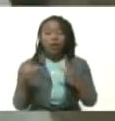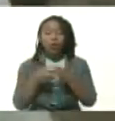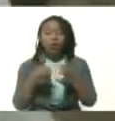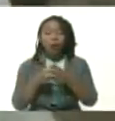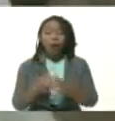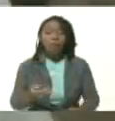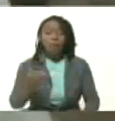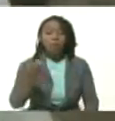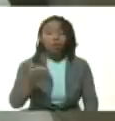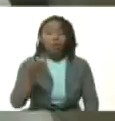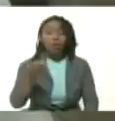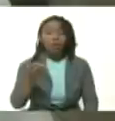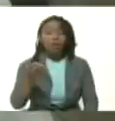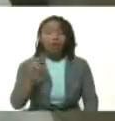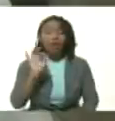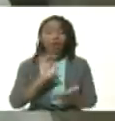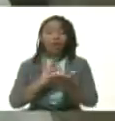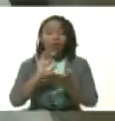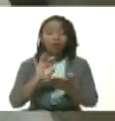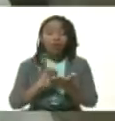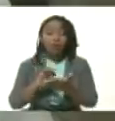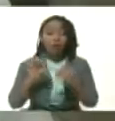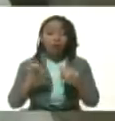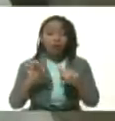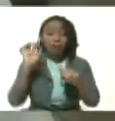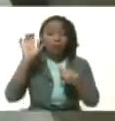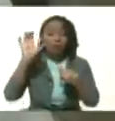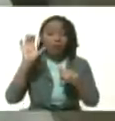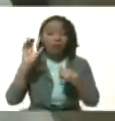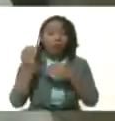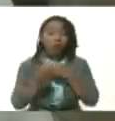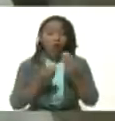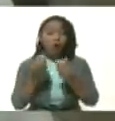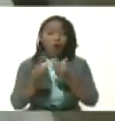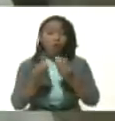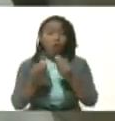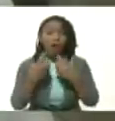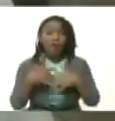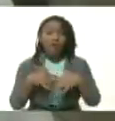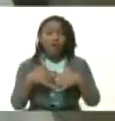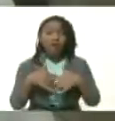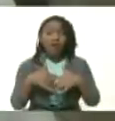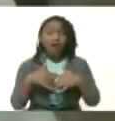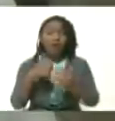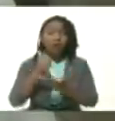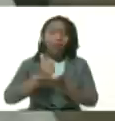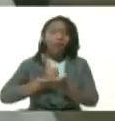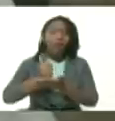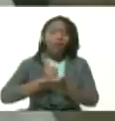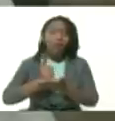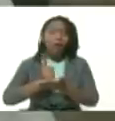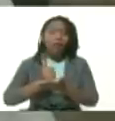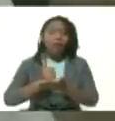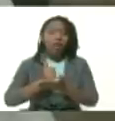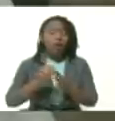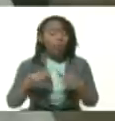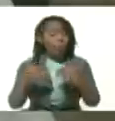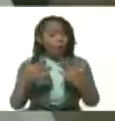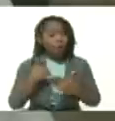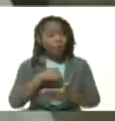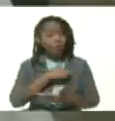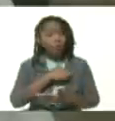tan importante y estratégico para el país como es la industria farmacéutica, de la cual